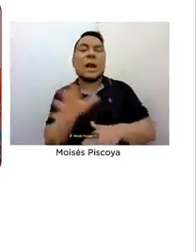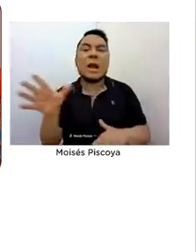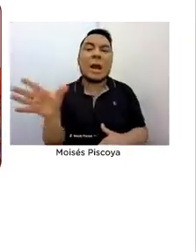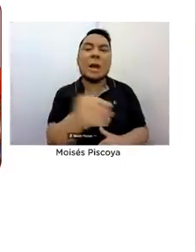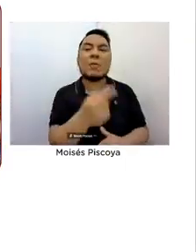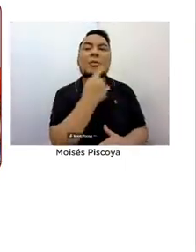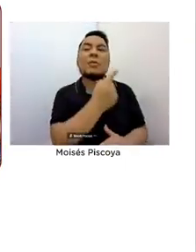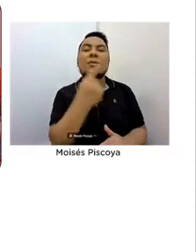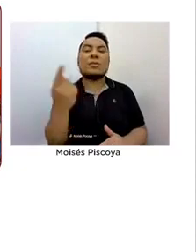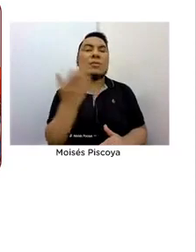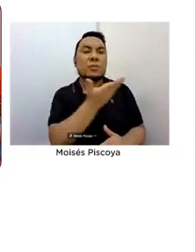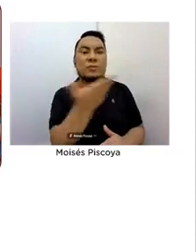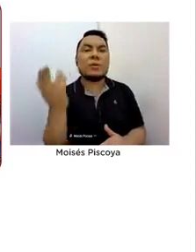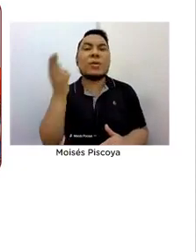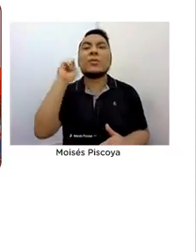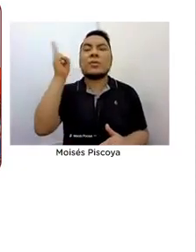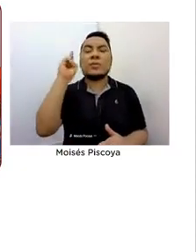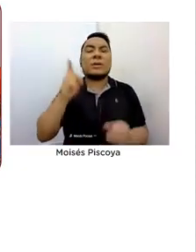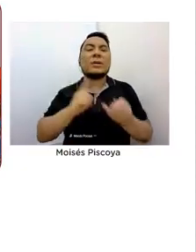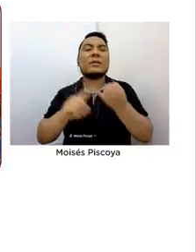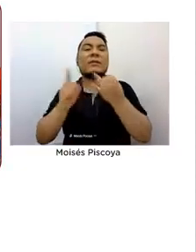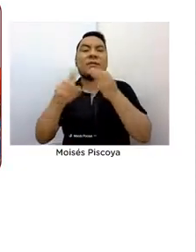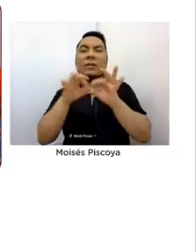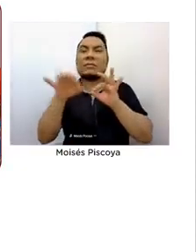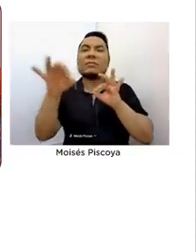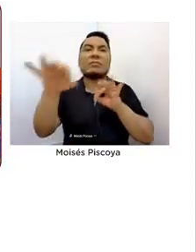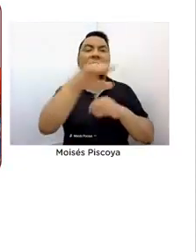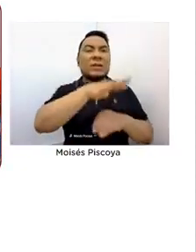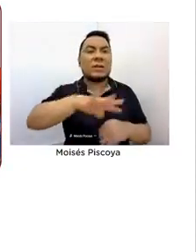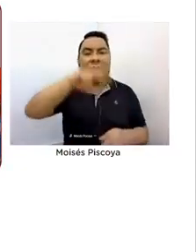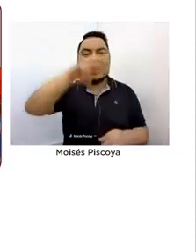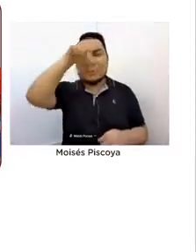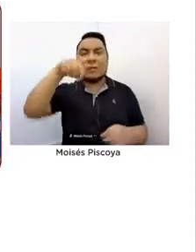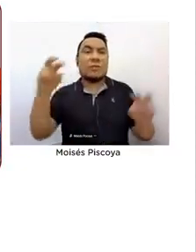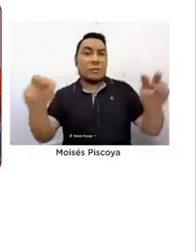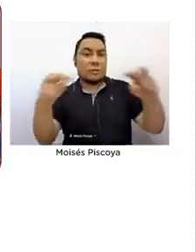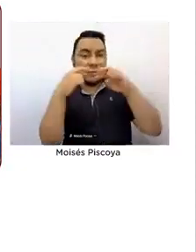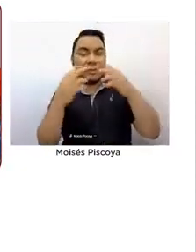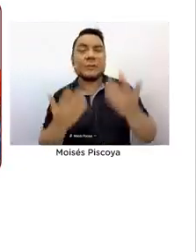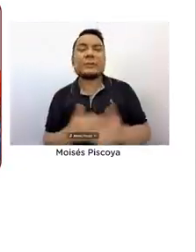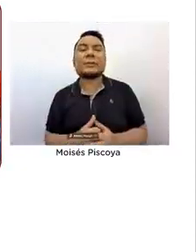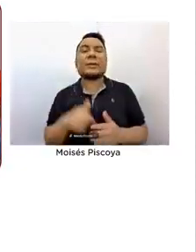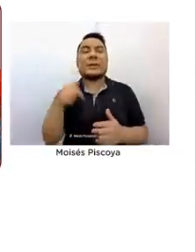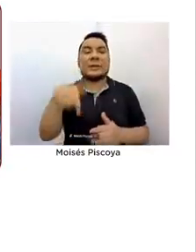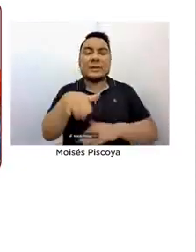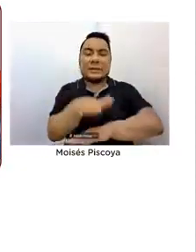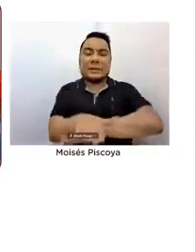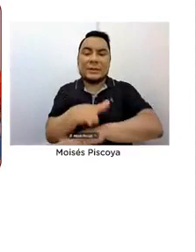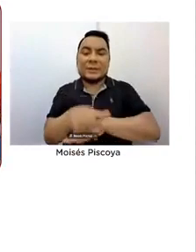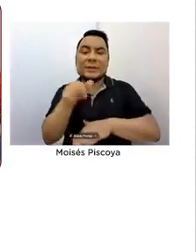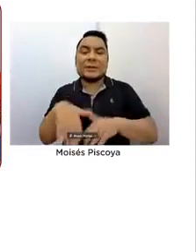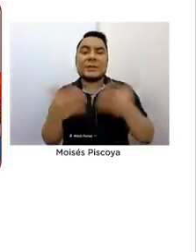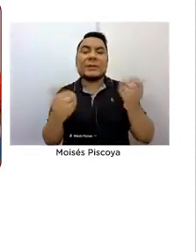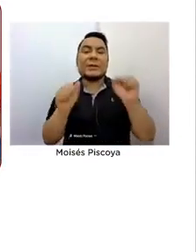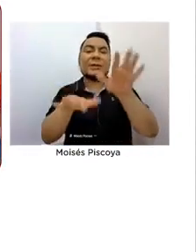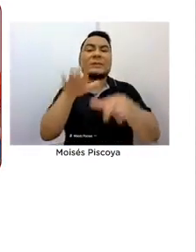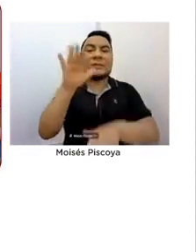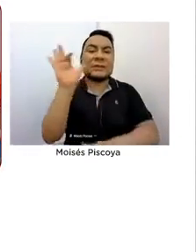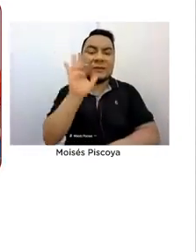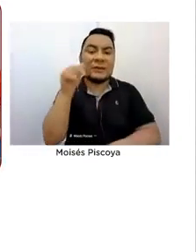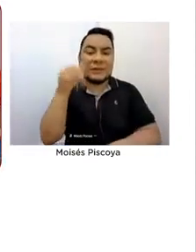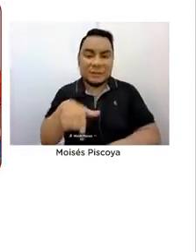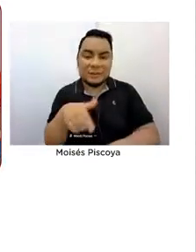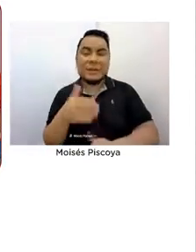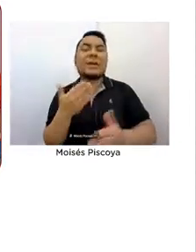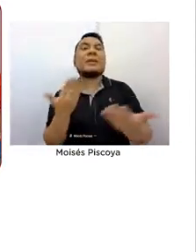cada uno de los docentes de las distintas regiones del país que están presentes en esta tarde de 15 de febrero, en este